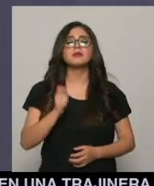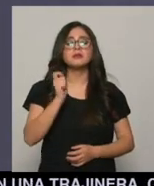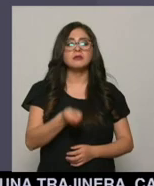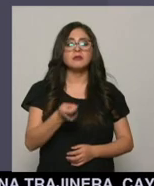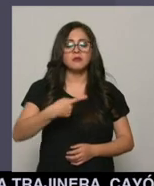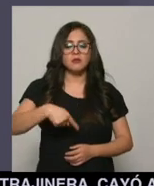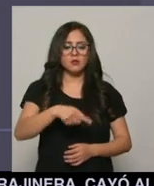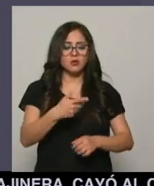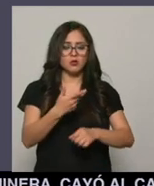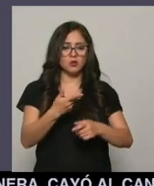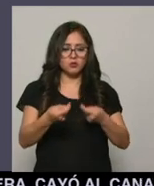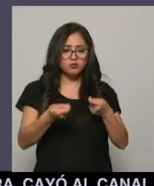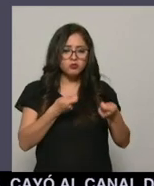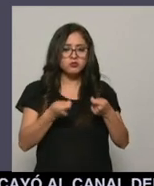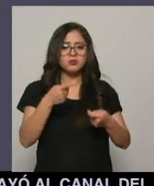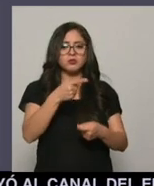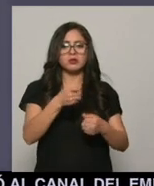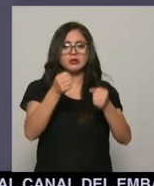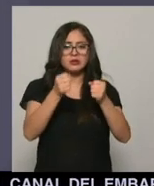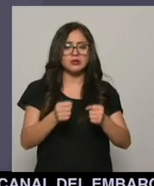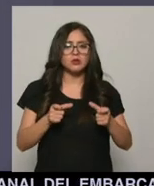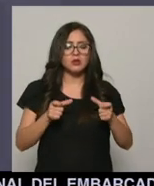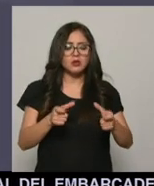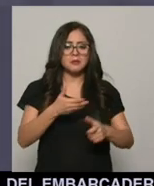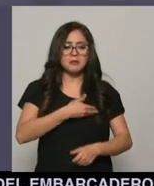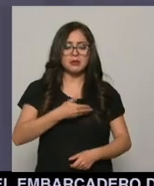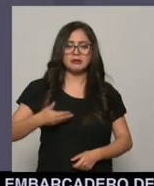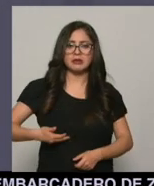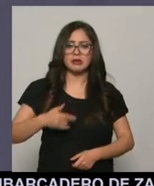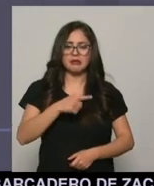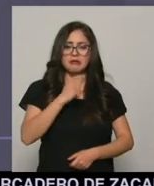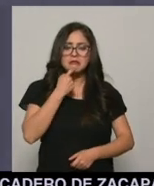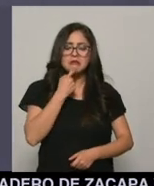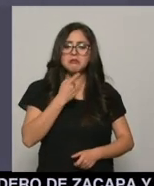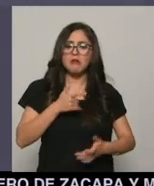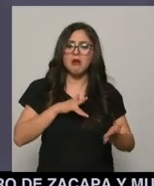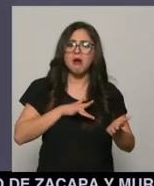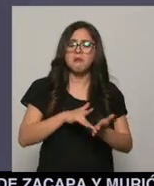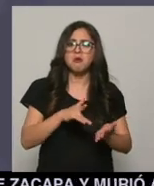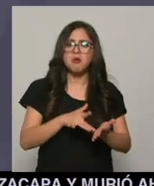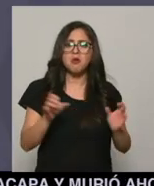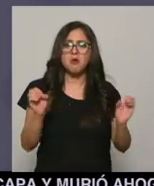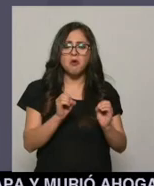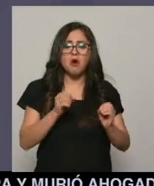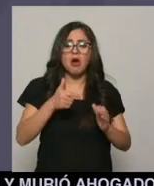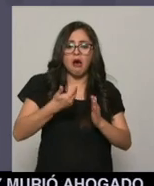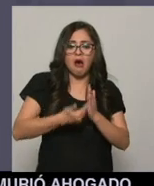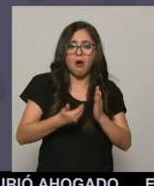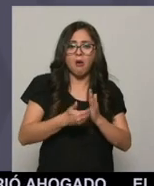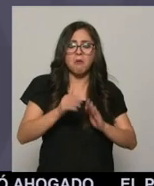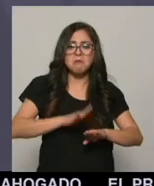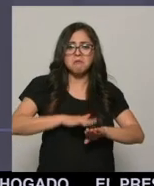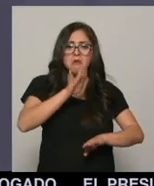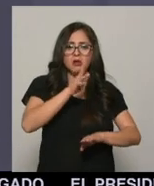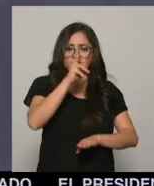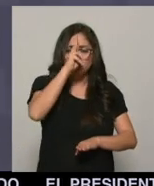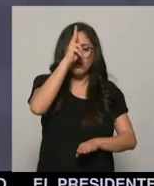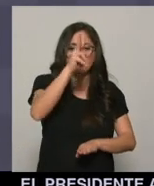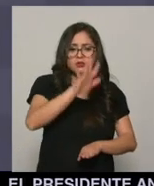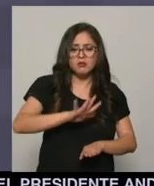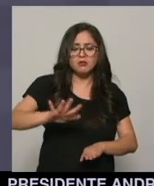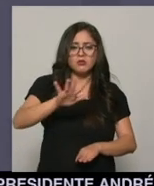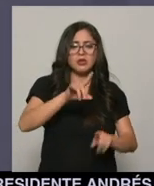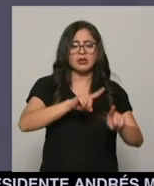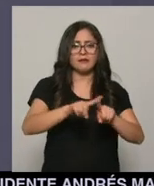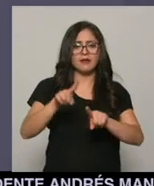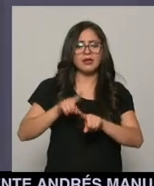seguridad del presidente Andrés Manuel López Obrador, que no ha dado ningún resultado. Hoy hay más violencia en muchísimos estados,